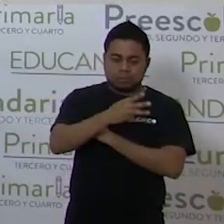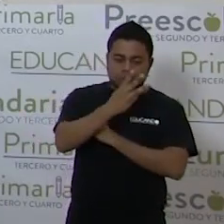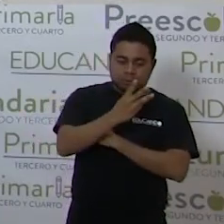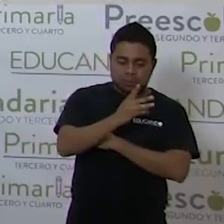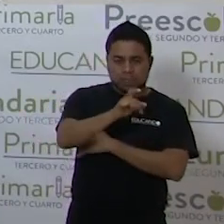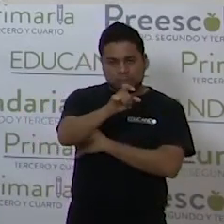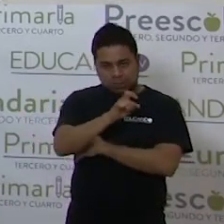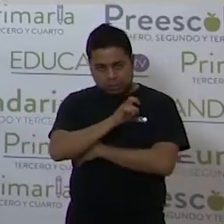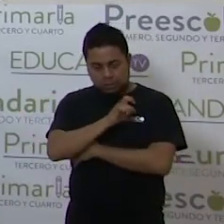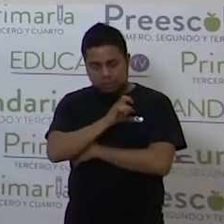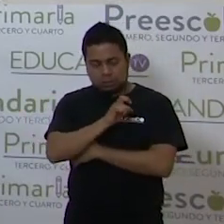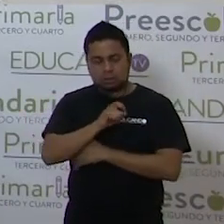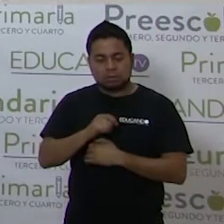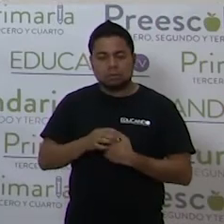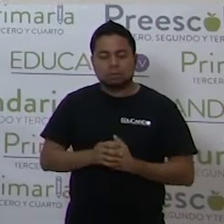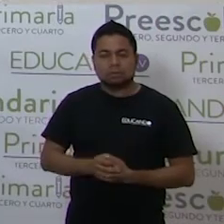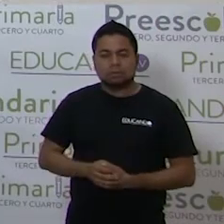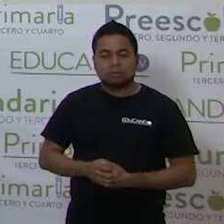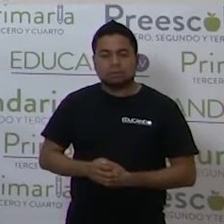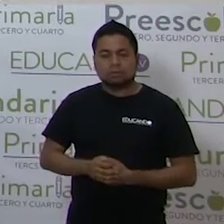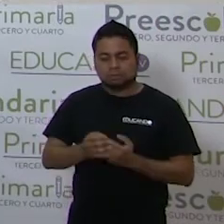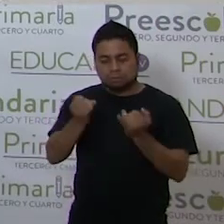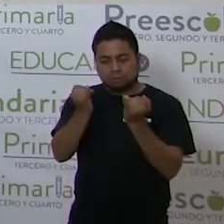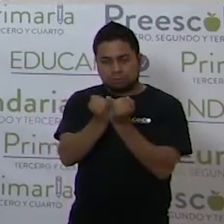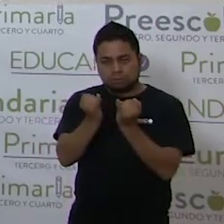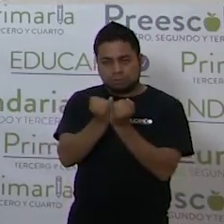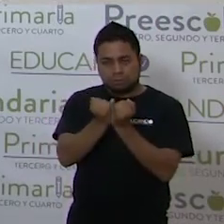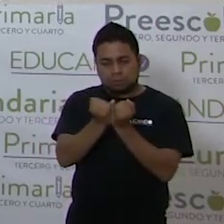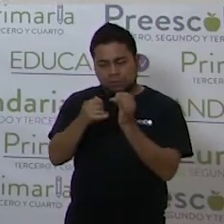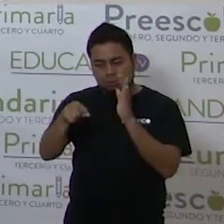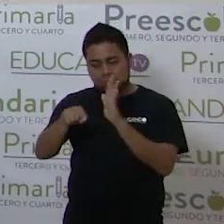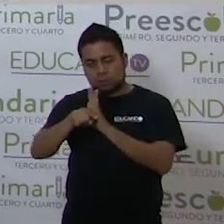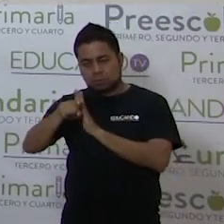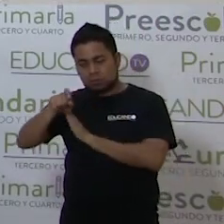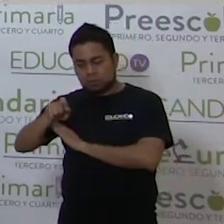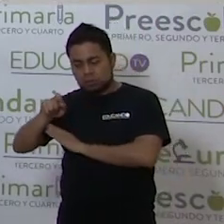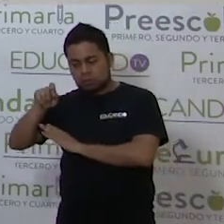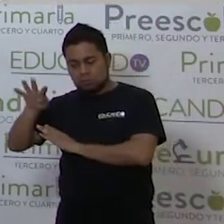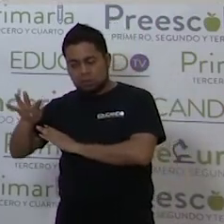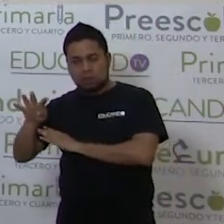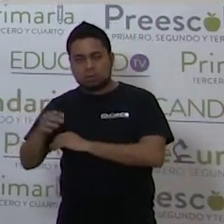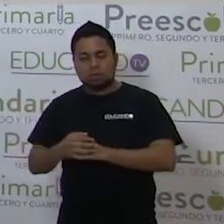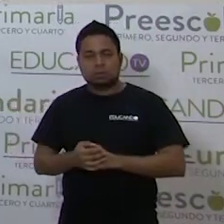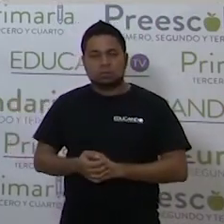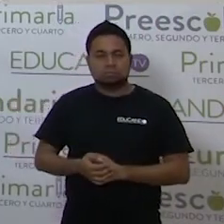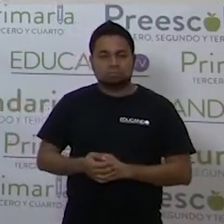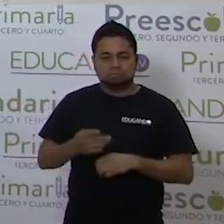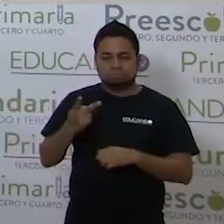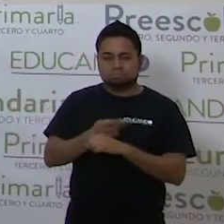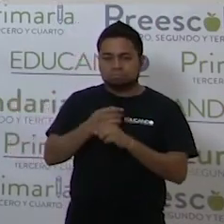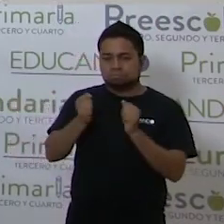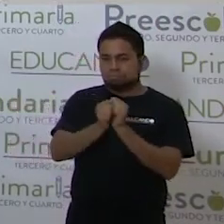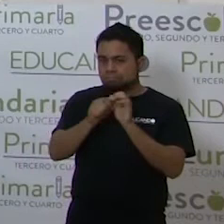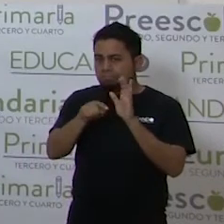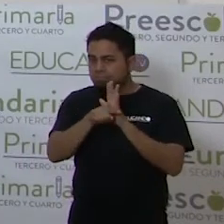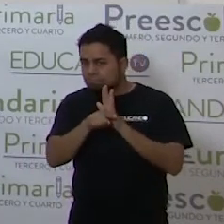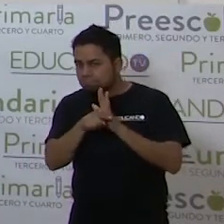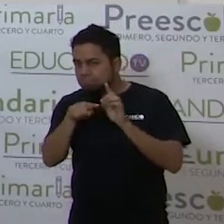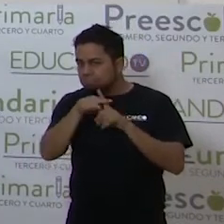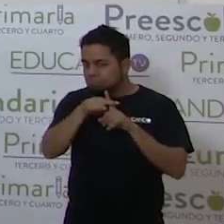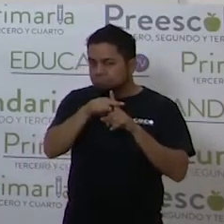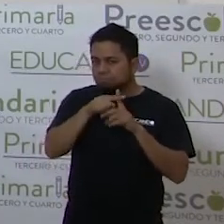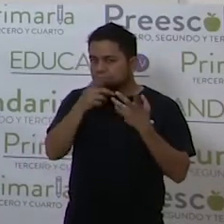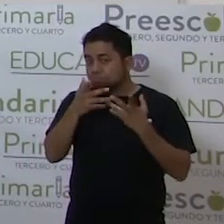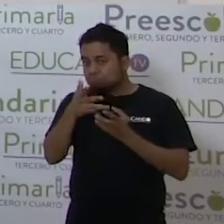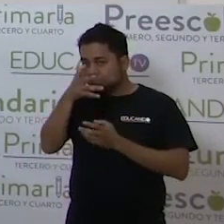x igual a menos 24 qué pasa con los signos vamos a trabajar igual